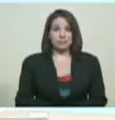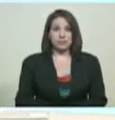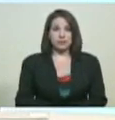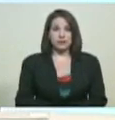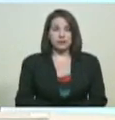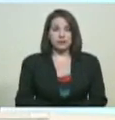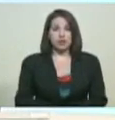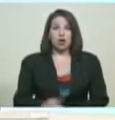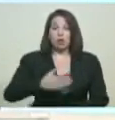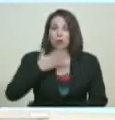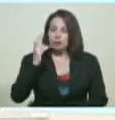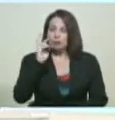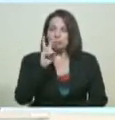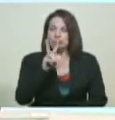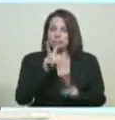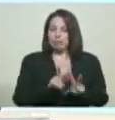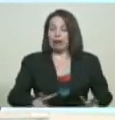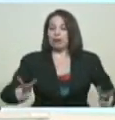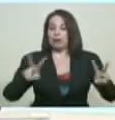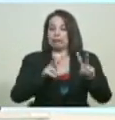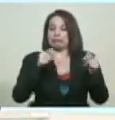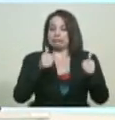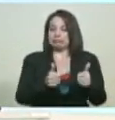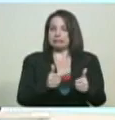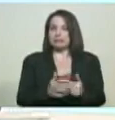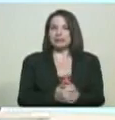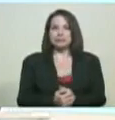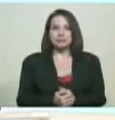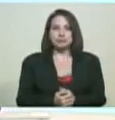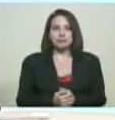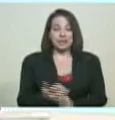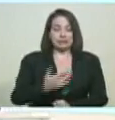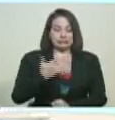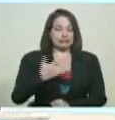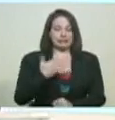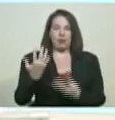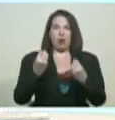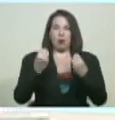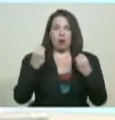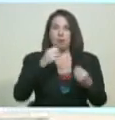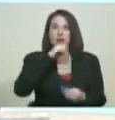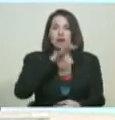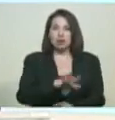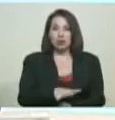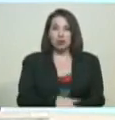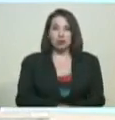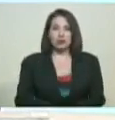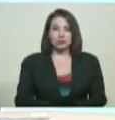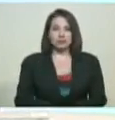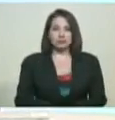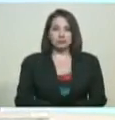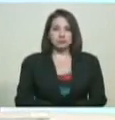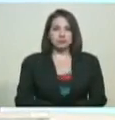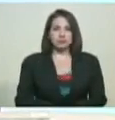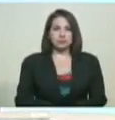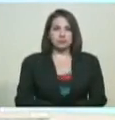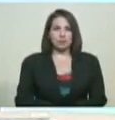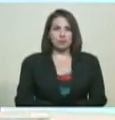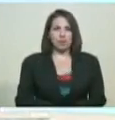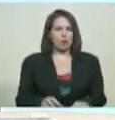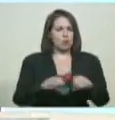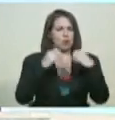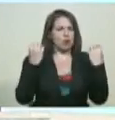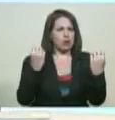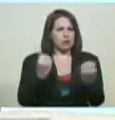podemos valorar el impacto histórico que tiene una organización